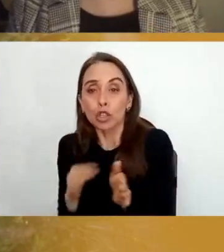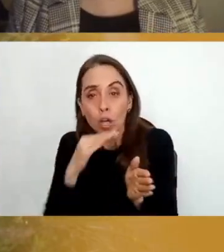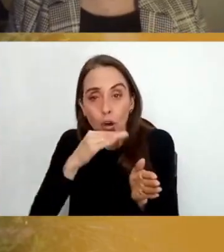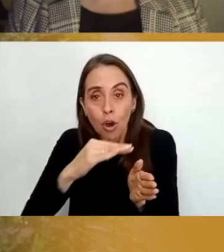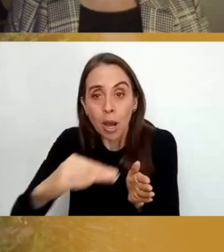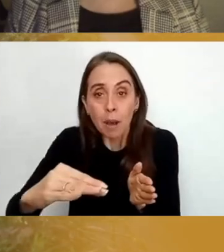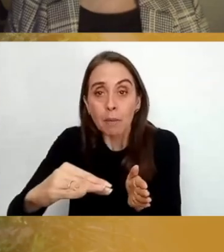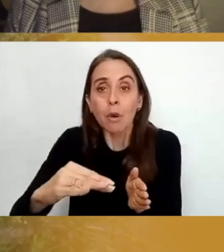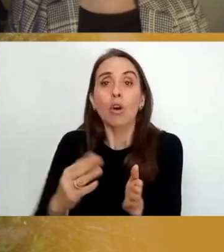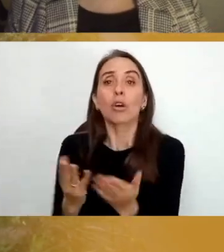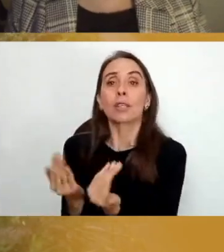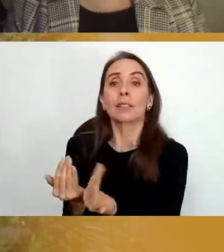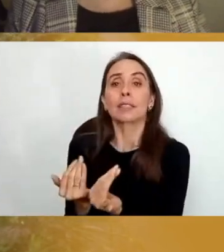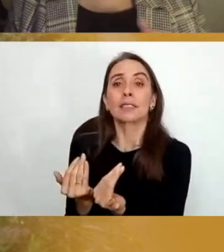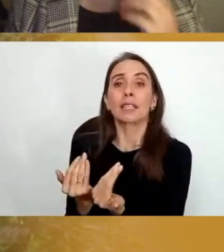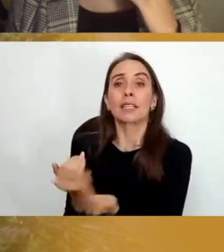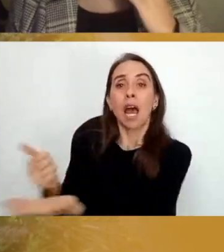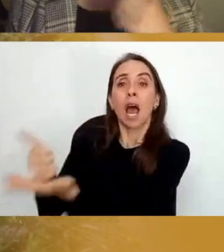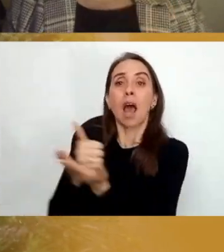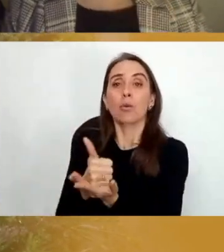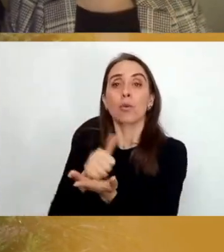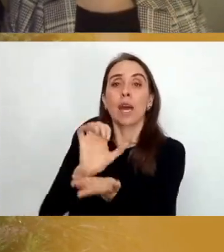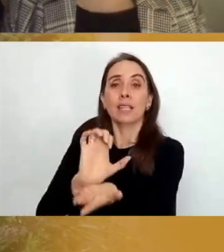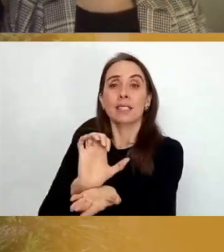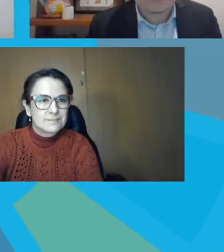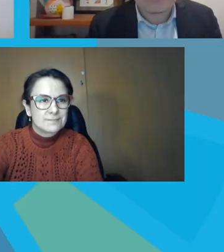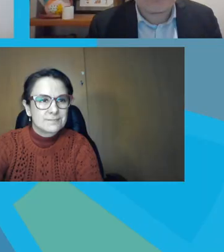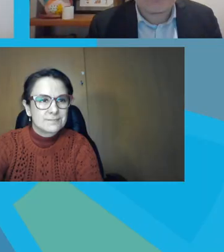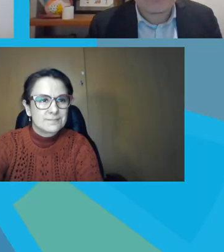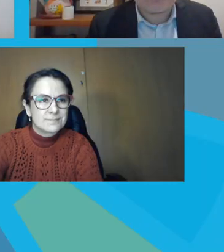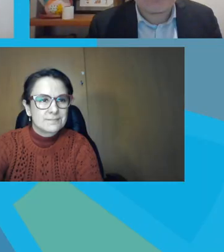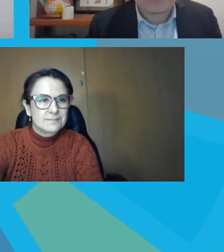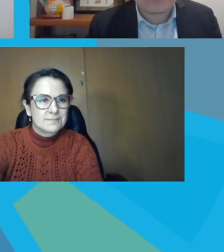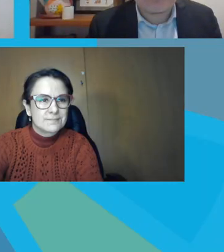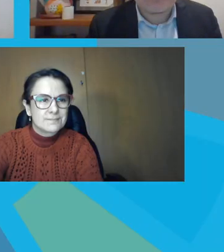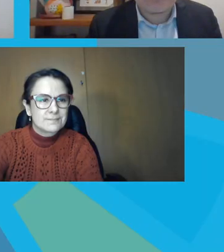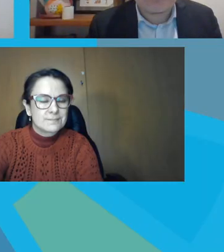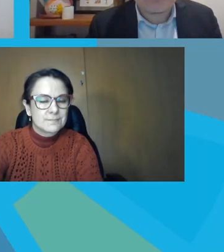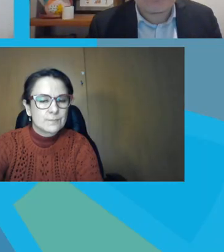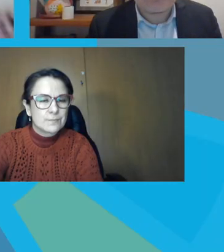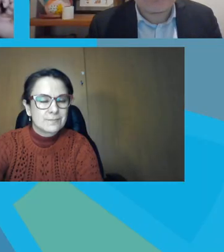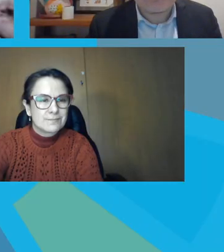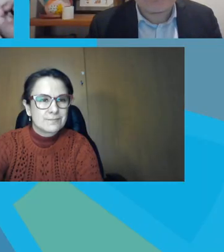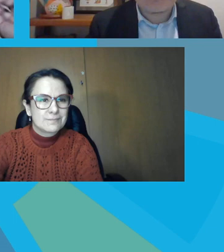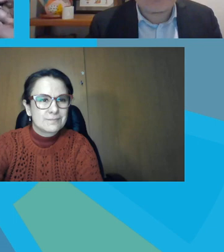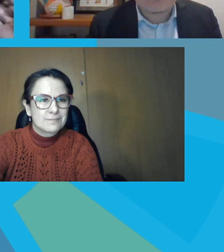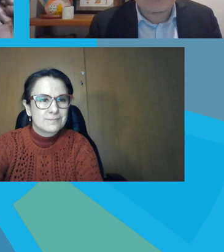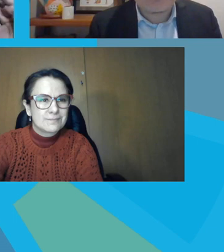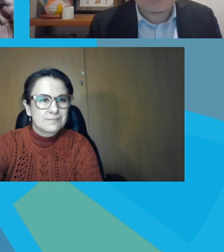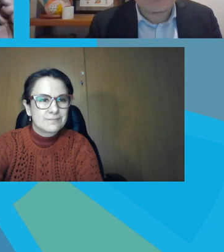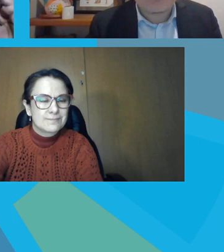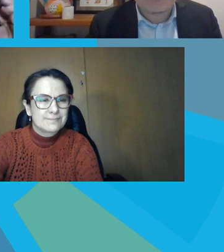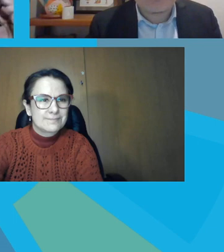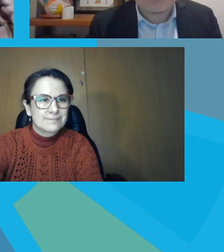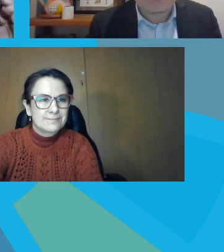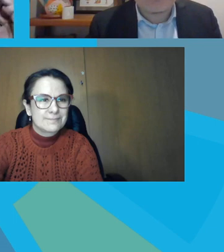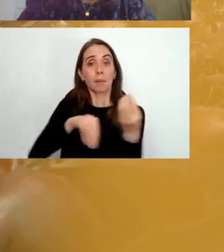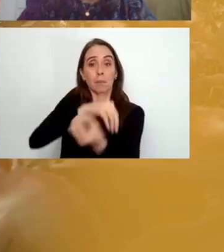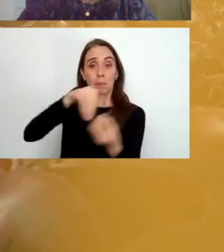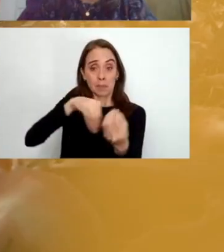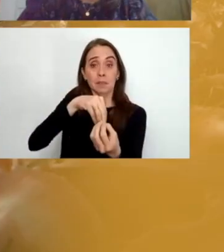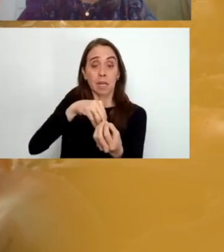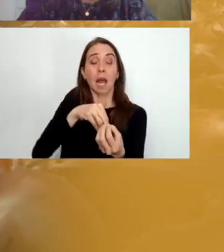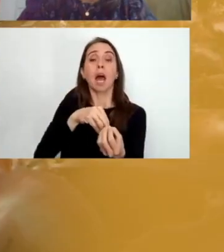de estos webinar participaron parlamentarios y parlamentarias, tanto del Senado como de la Cámara de Diputadas y Diputados,